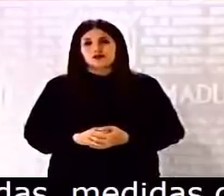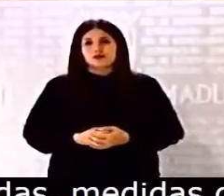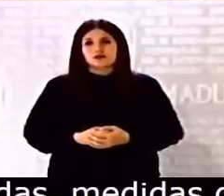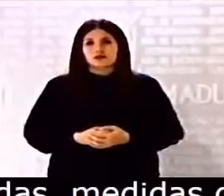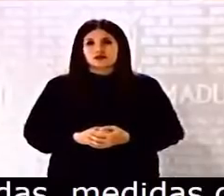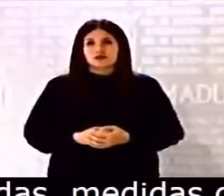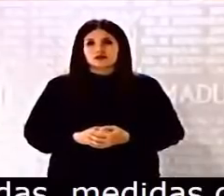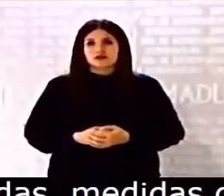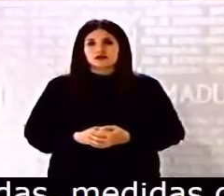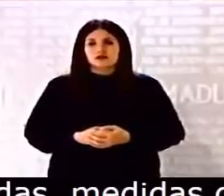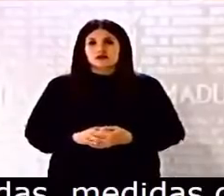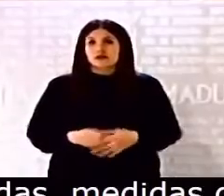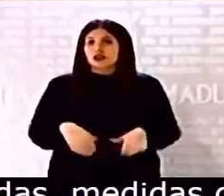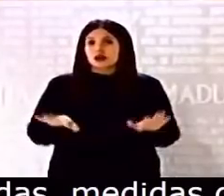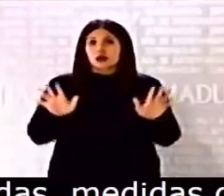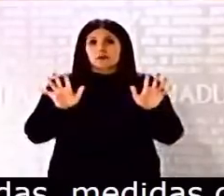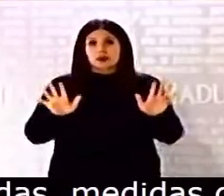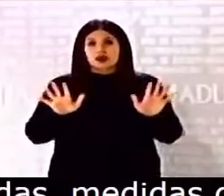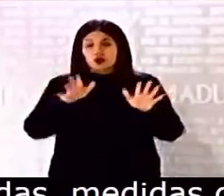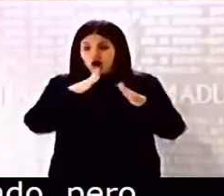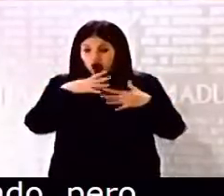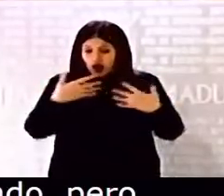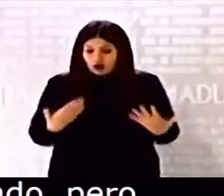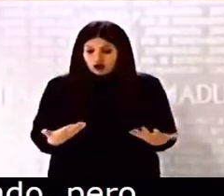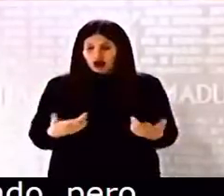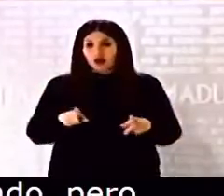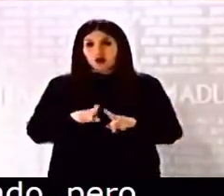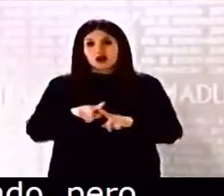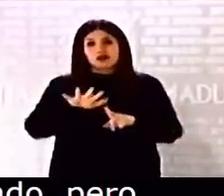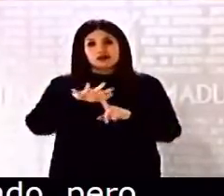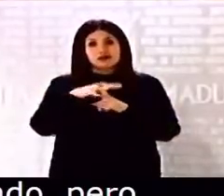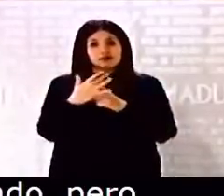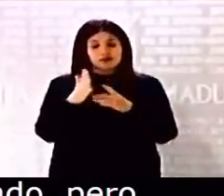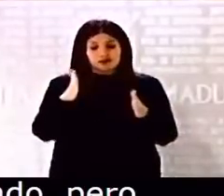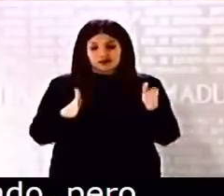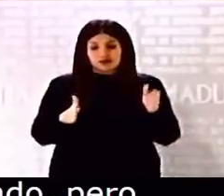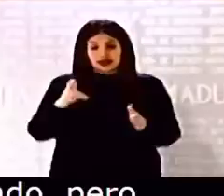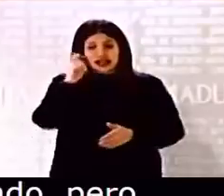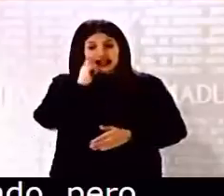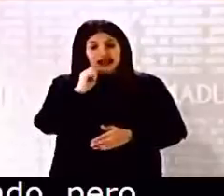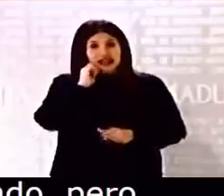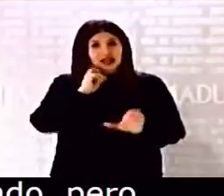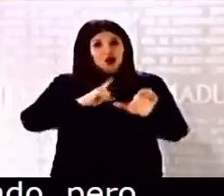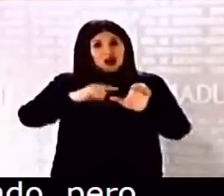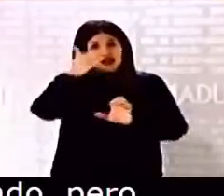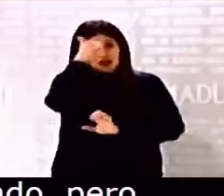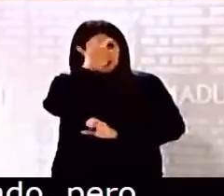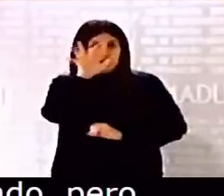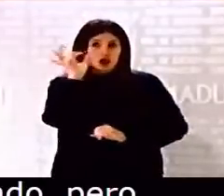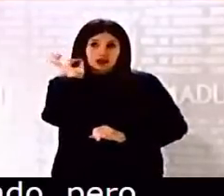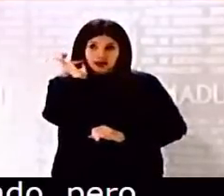Pero estamos en un momento, queridos extremeños y queridas extremeñas,